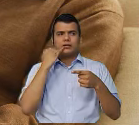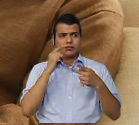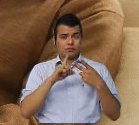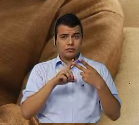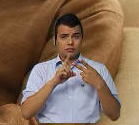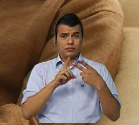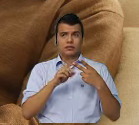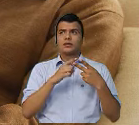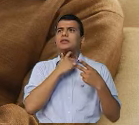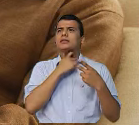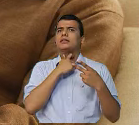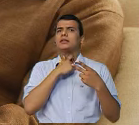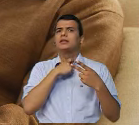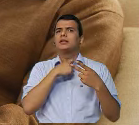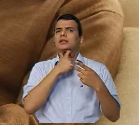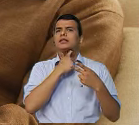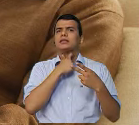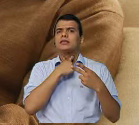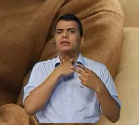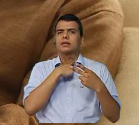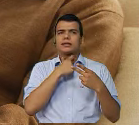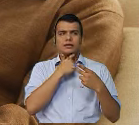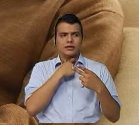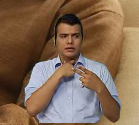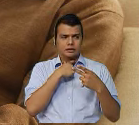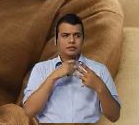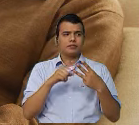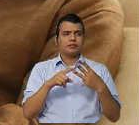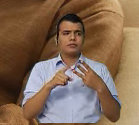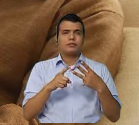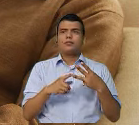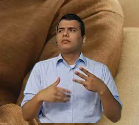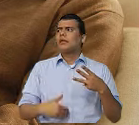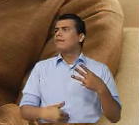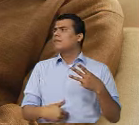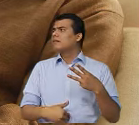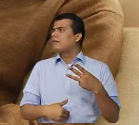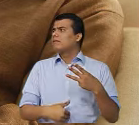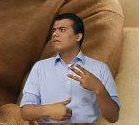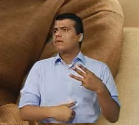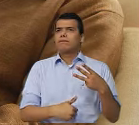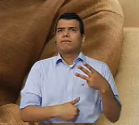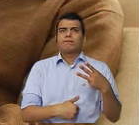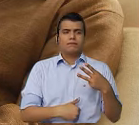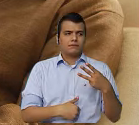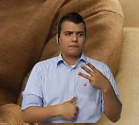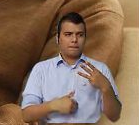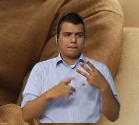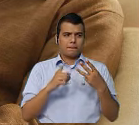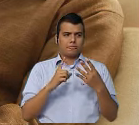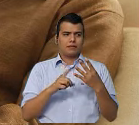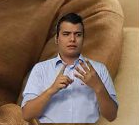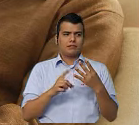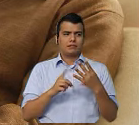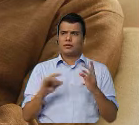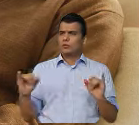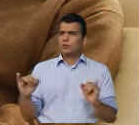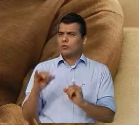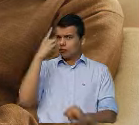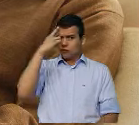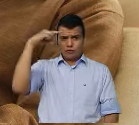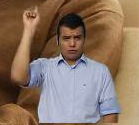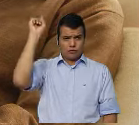Número excesiva también. Ah, sed excesiva. Continúe usted ahí. Hambre excesiva está por aquí también. Perder peso sin